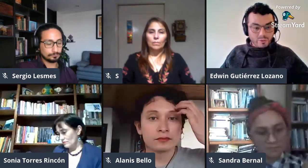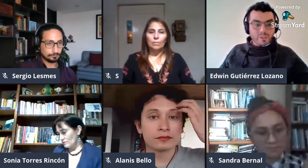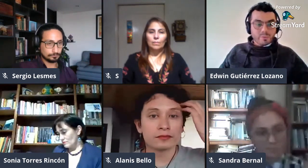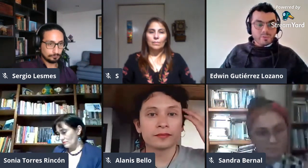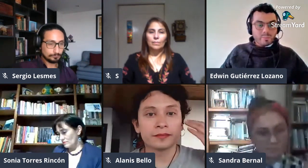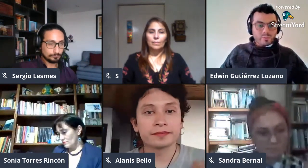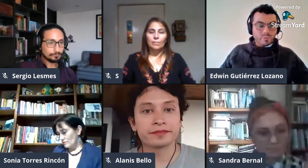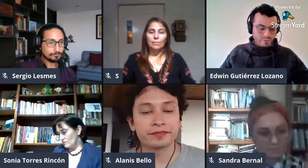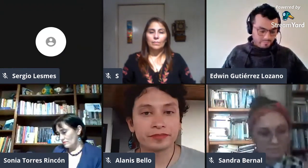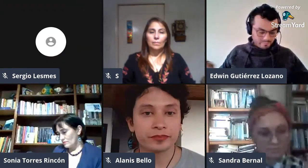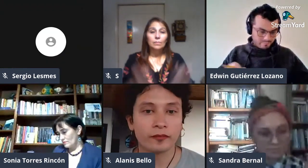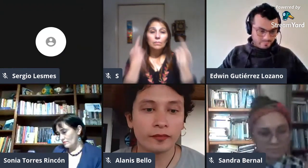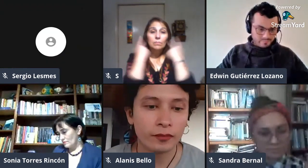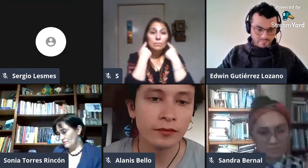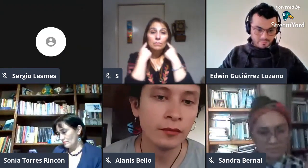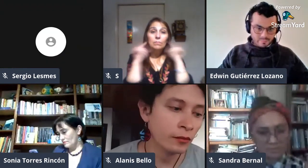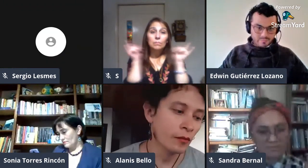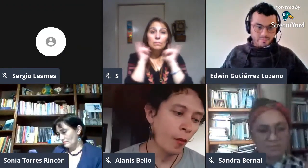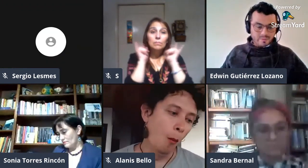¿Me escucharon o repito la pregunta?